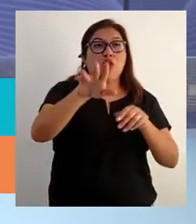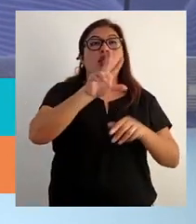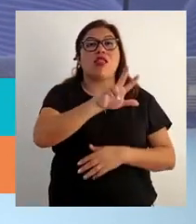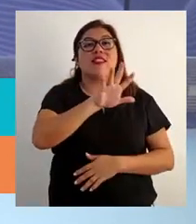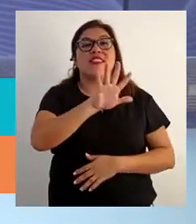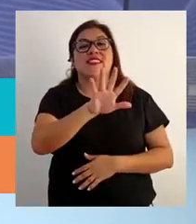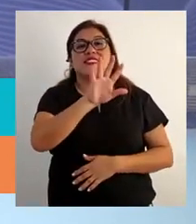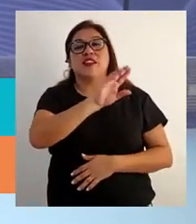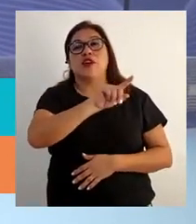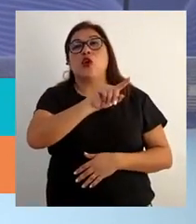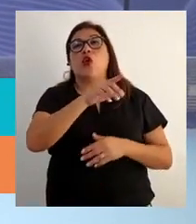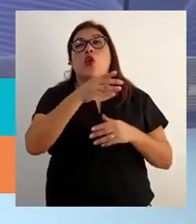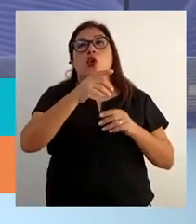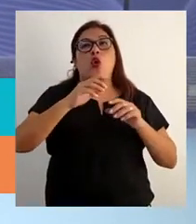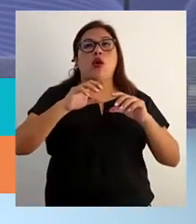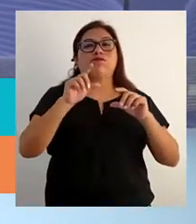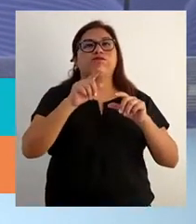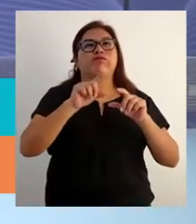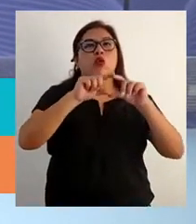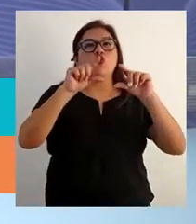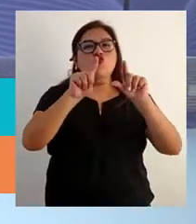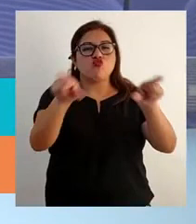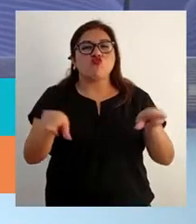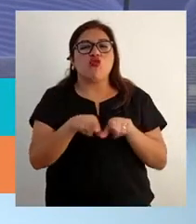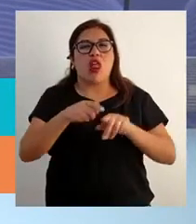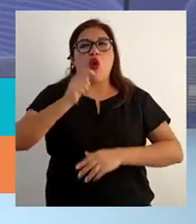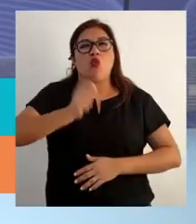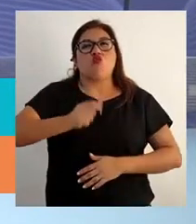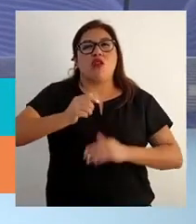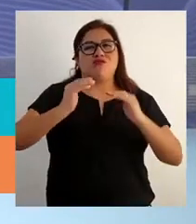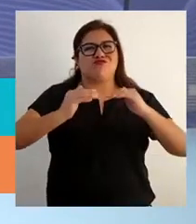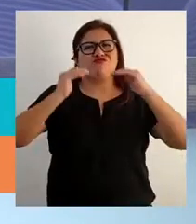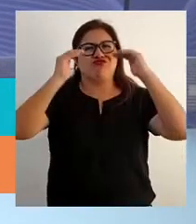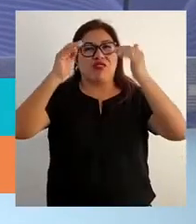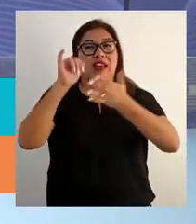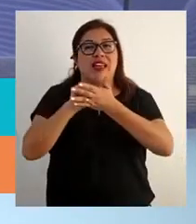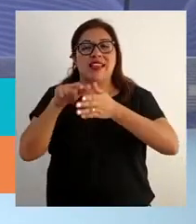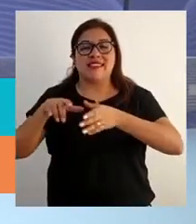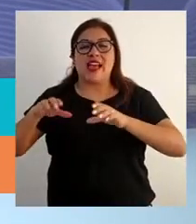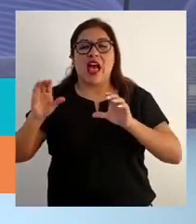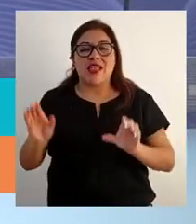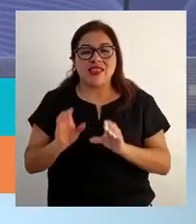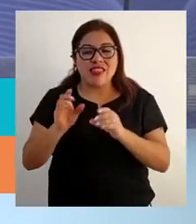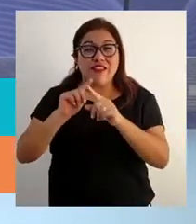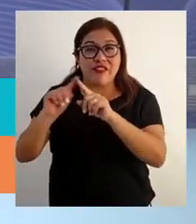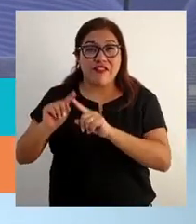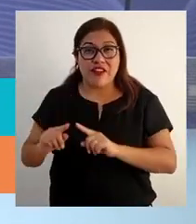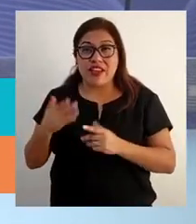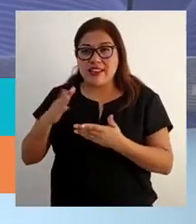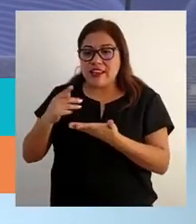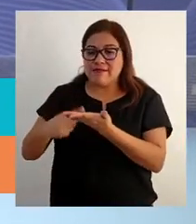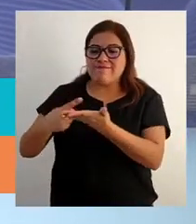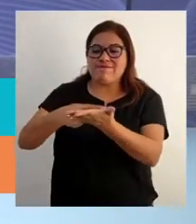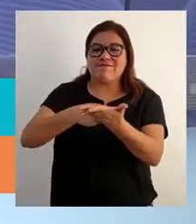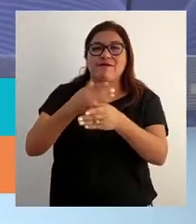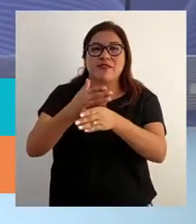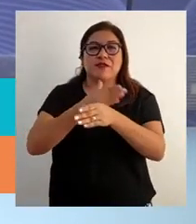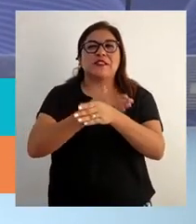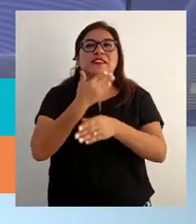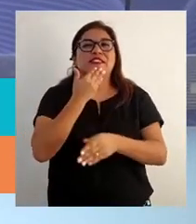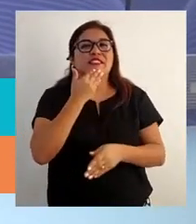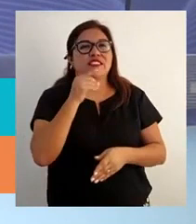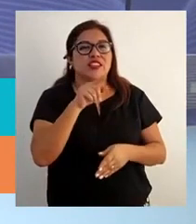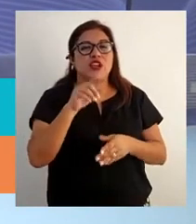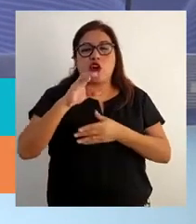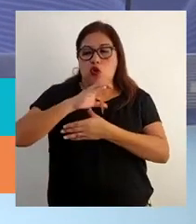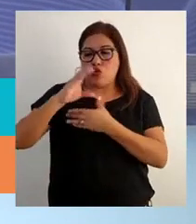Superiores e incluida la Corte Suprema, y estas actividades se realizan de manera coordinada con entidades afines, ¿no? Con CONADIS,